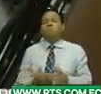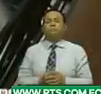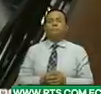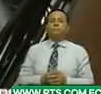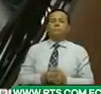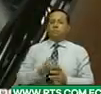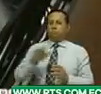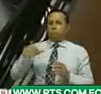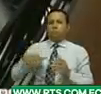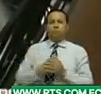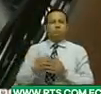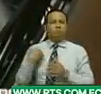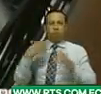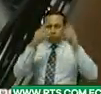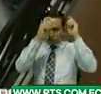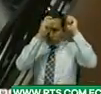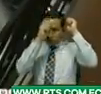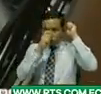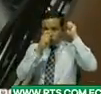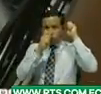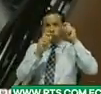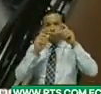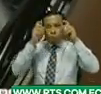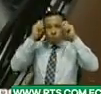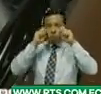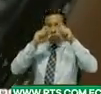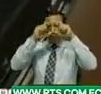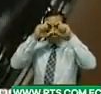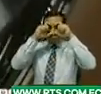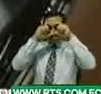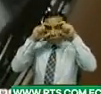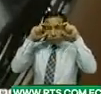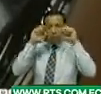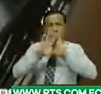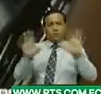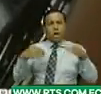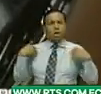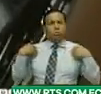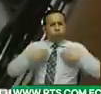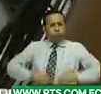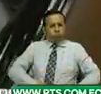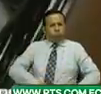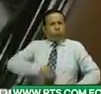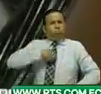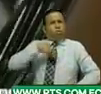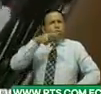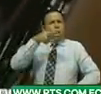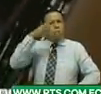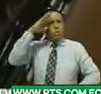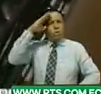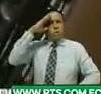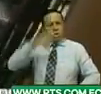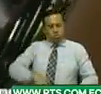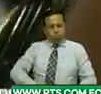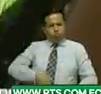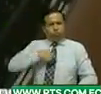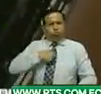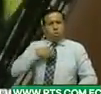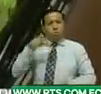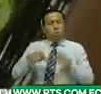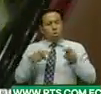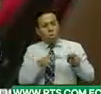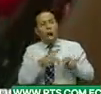Todos portaban gorras pasamontañas. Dos tenían chalecos similares a los que utiliza la Policía Nacional.